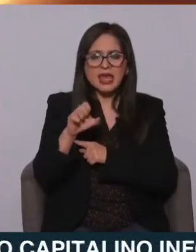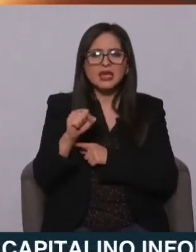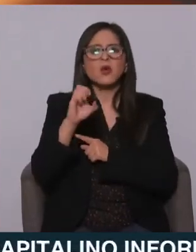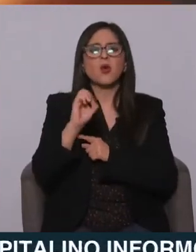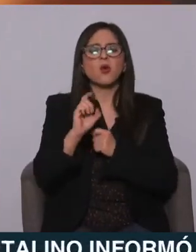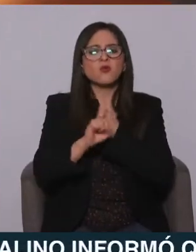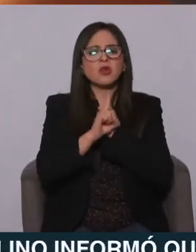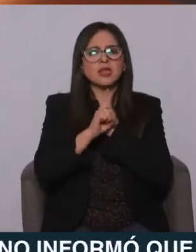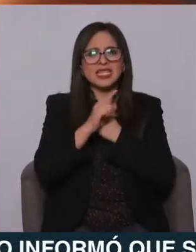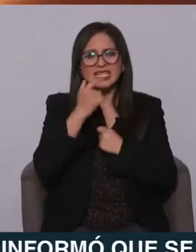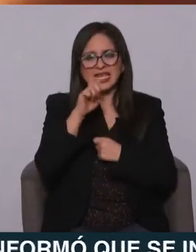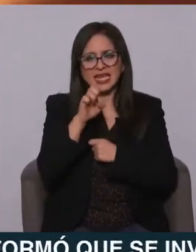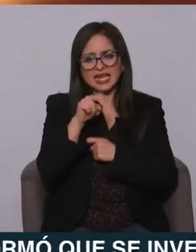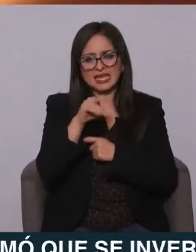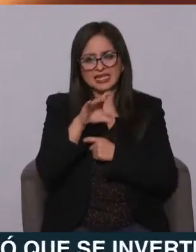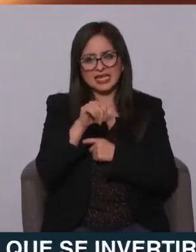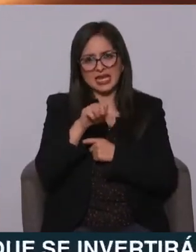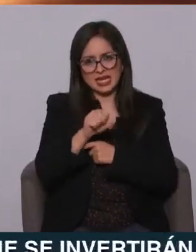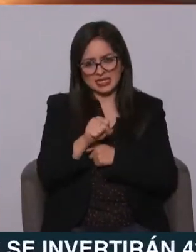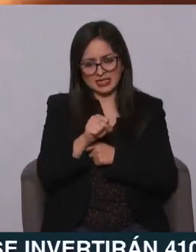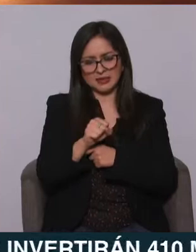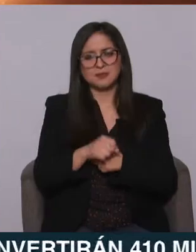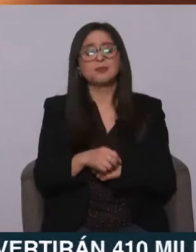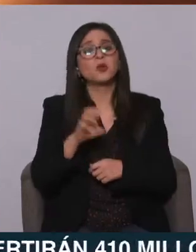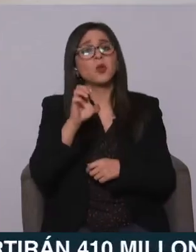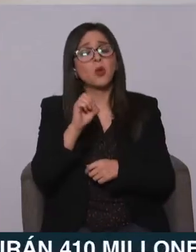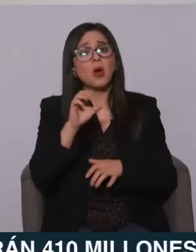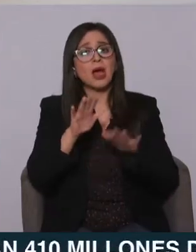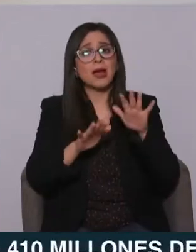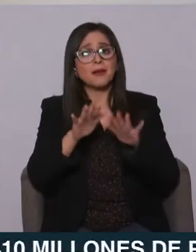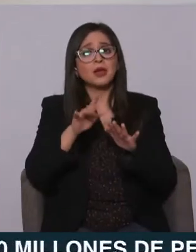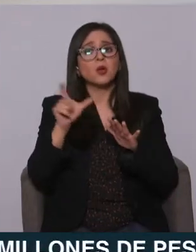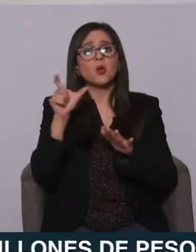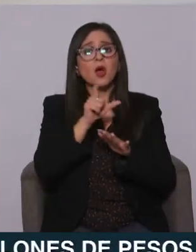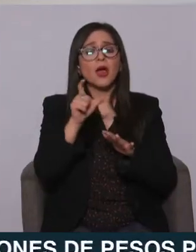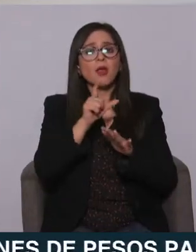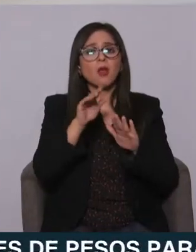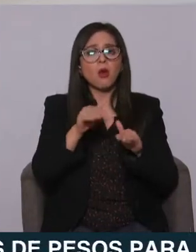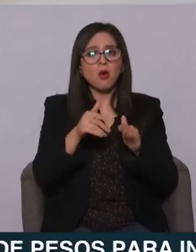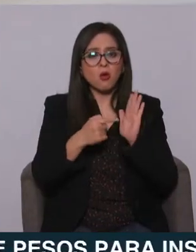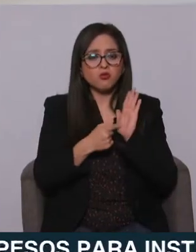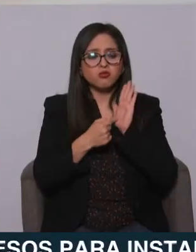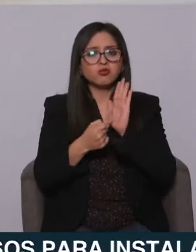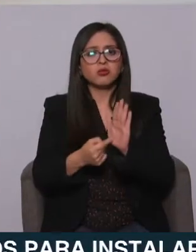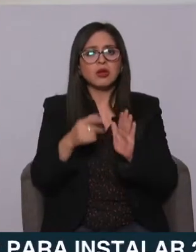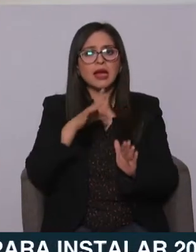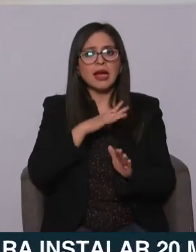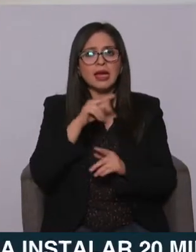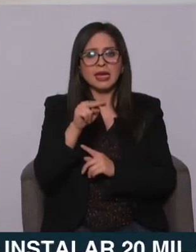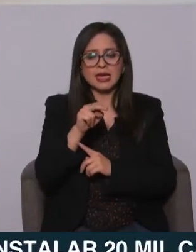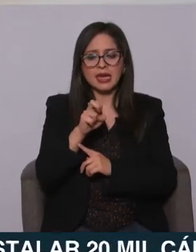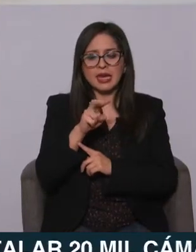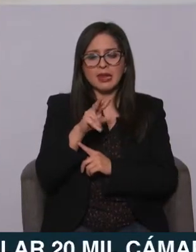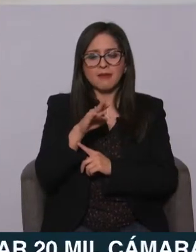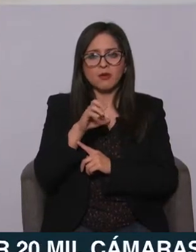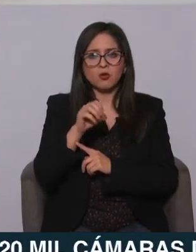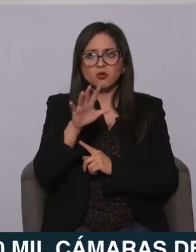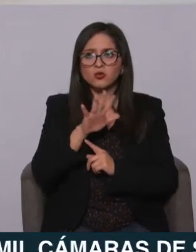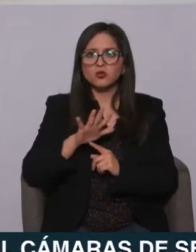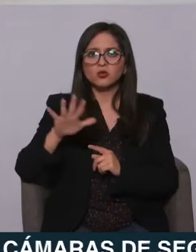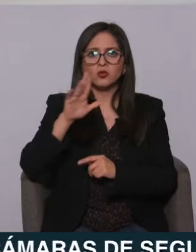La sensibilidad se presenta siempre que está expuesta los nervios al medio